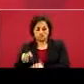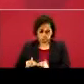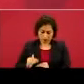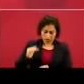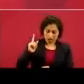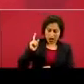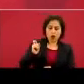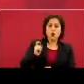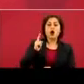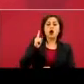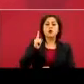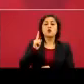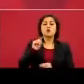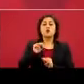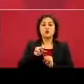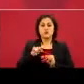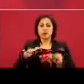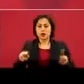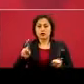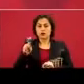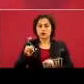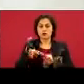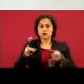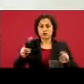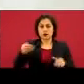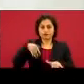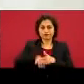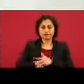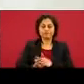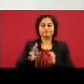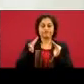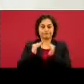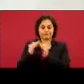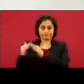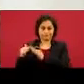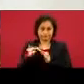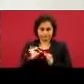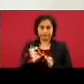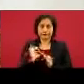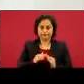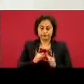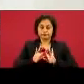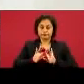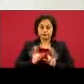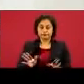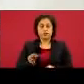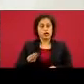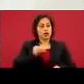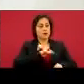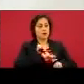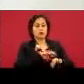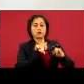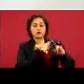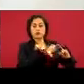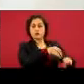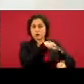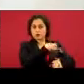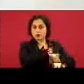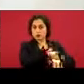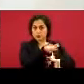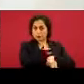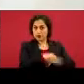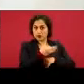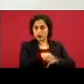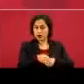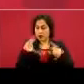1 metro, 2 metros de agua en las casas. Ya están los albergues, la gente está